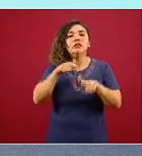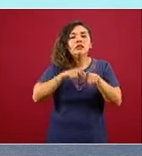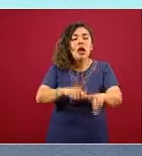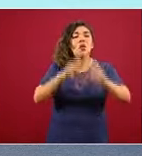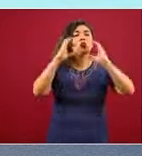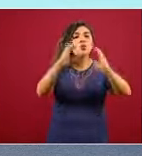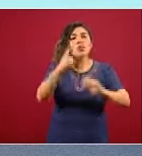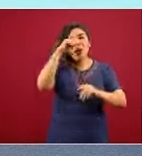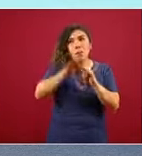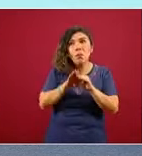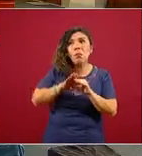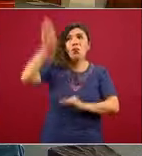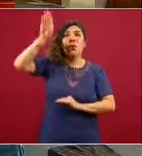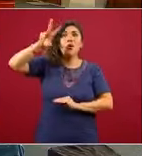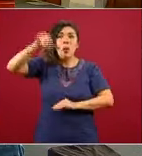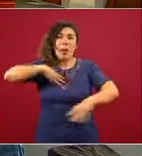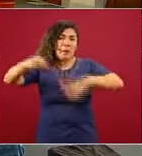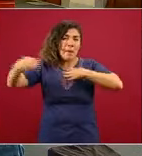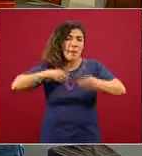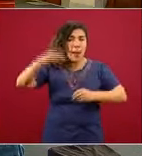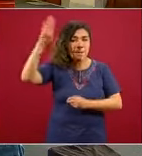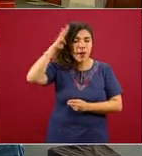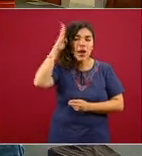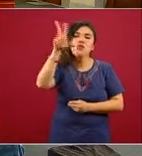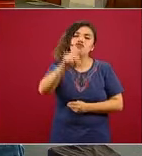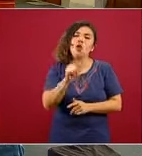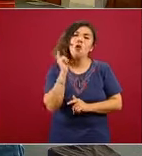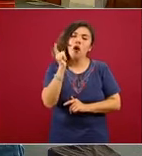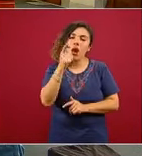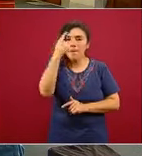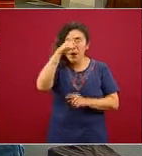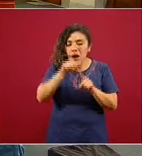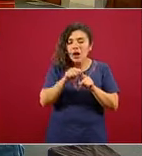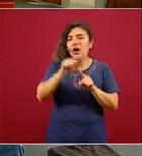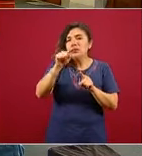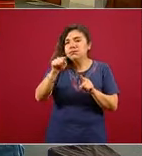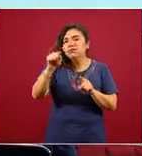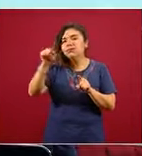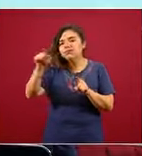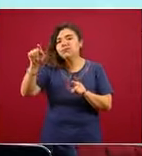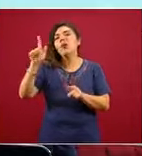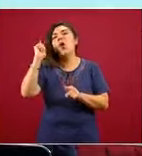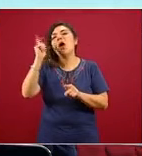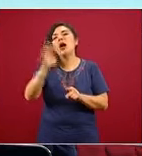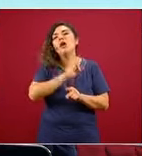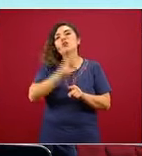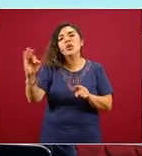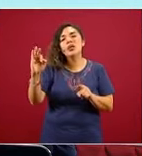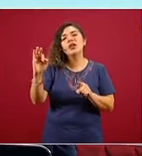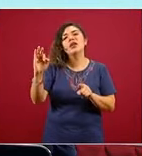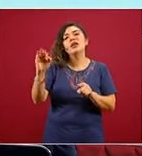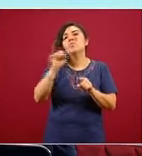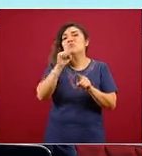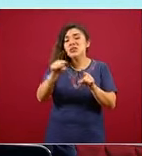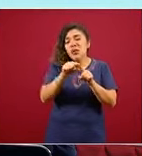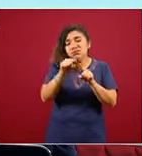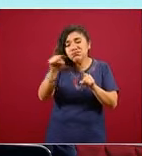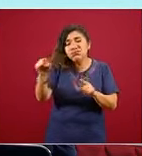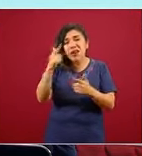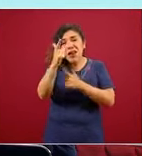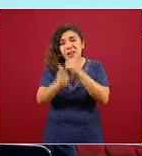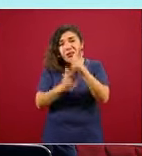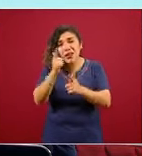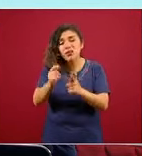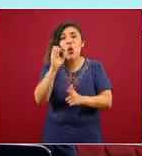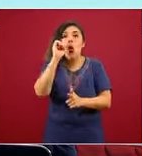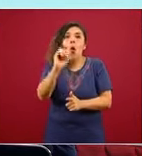se disparen, no se vuelvan pendientes más agudas hacia lo vertical, sino más bien puedan mantenerse en todo caso a esa misma velocidad, pero